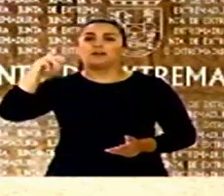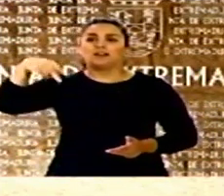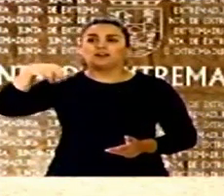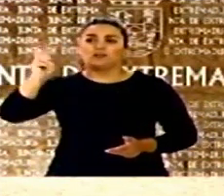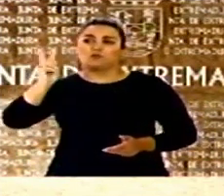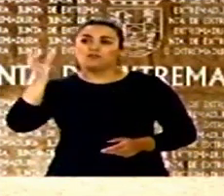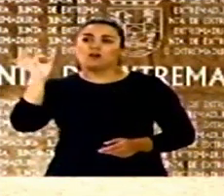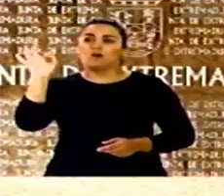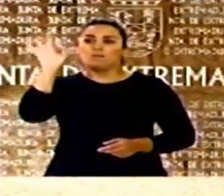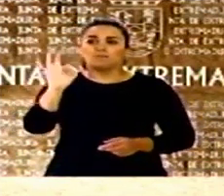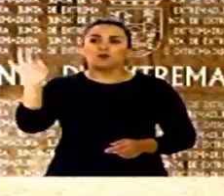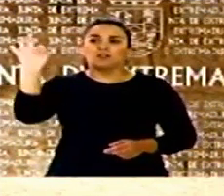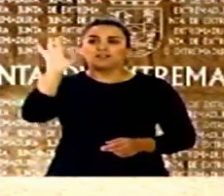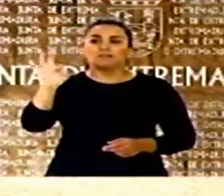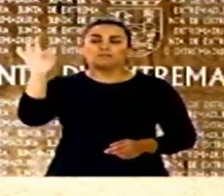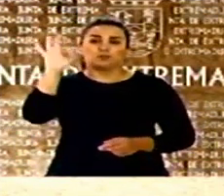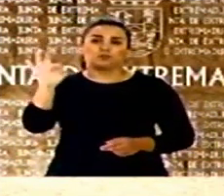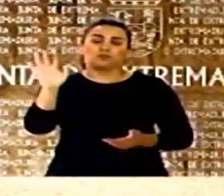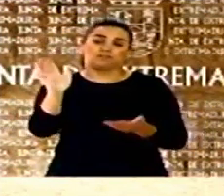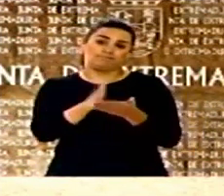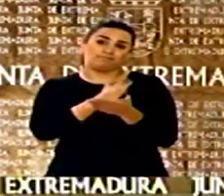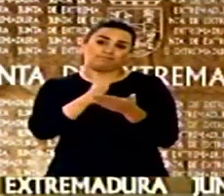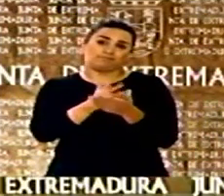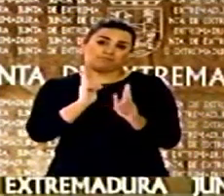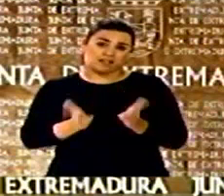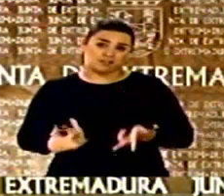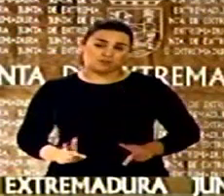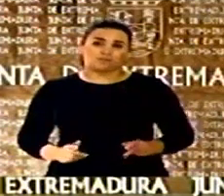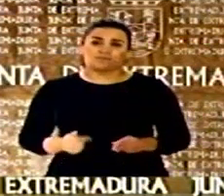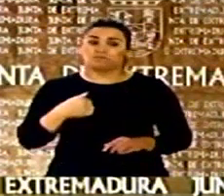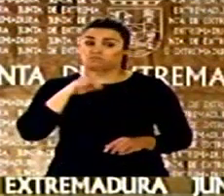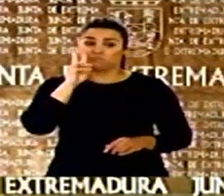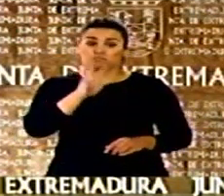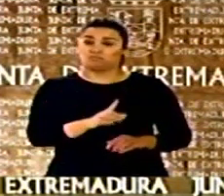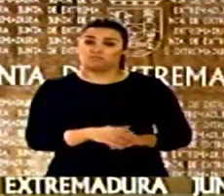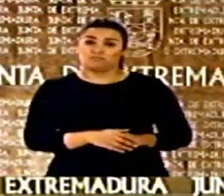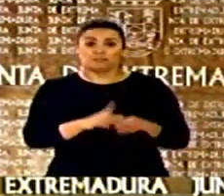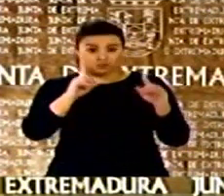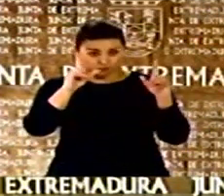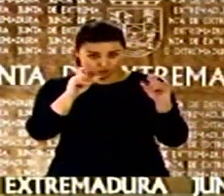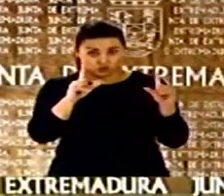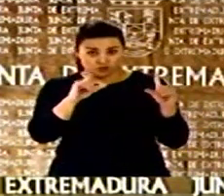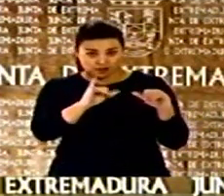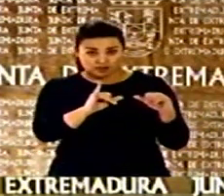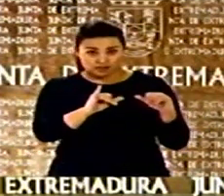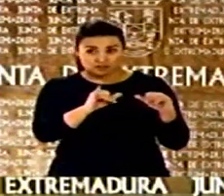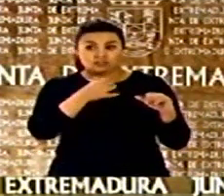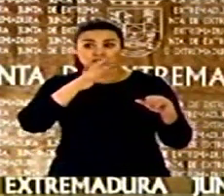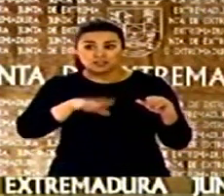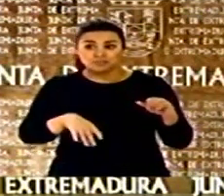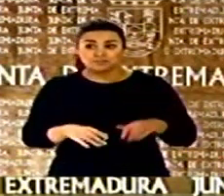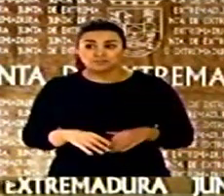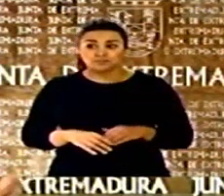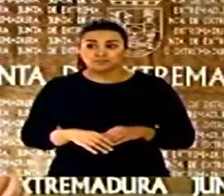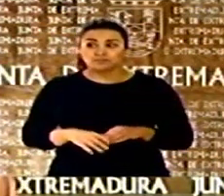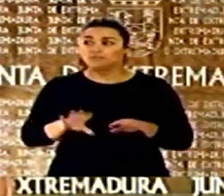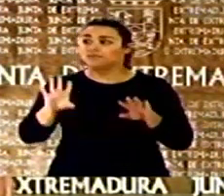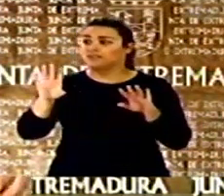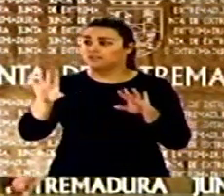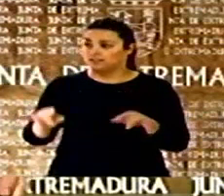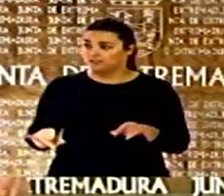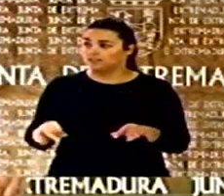Sí, y se habla, evidentemente, ¿no? Porque en 2019 estamos en cuenta atrás, ¿no?, para las elecciones autonómicas. Usted, como